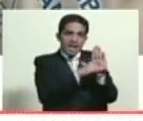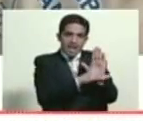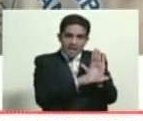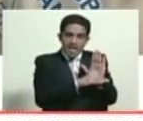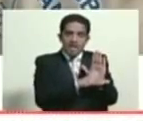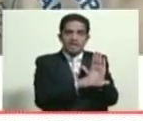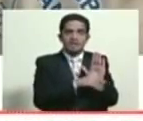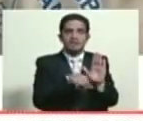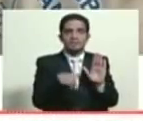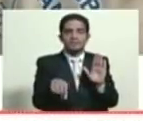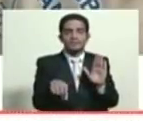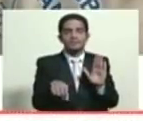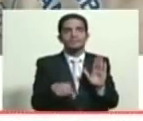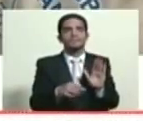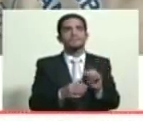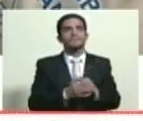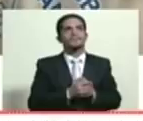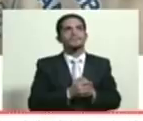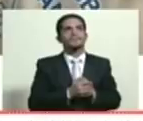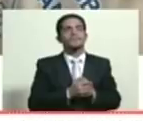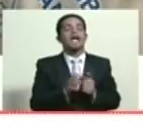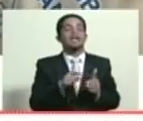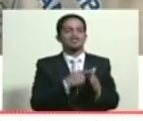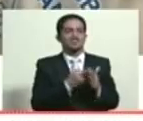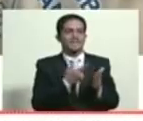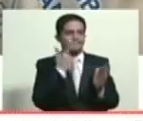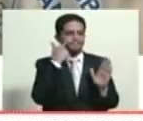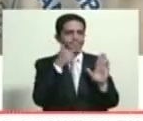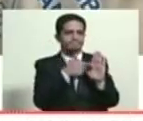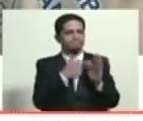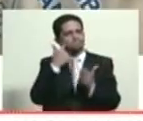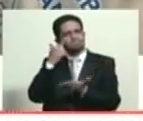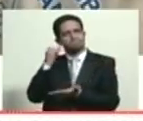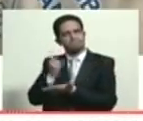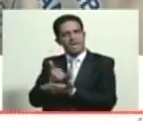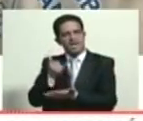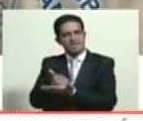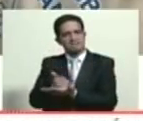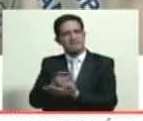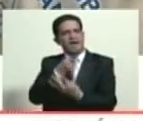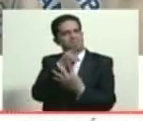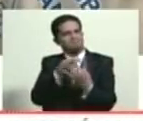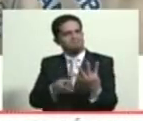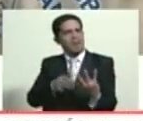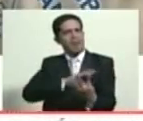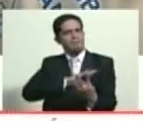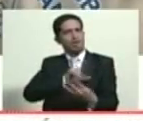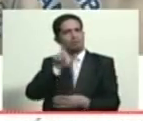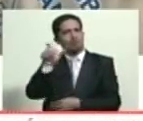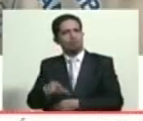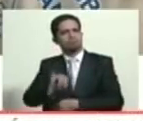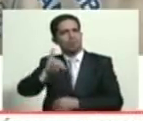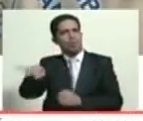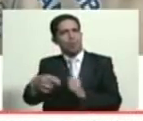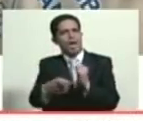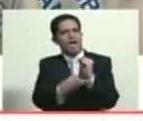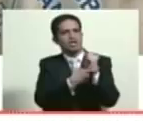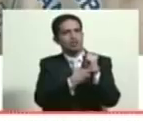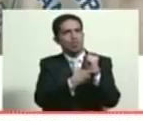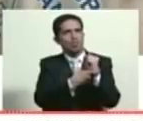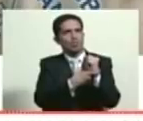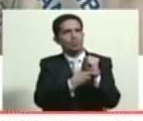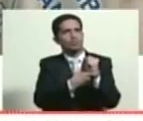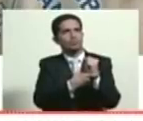proceso, sustanció el procedimiento de verificación patrimonial del ciudadano diputado Juan Gerardo Guaidó